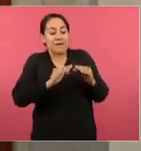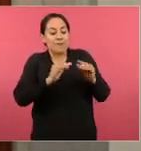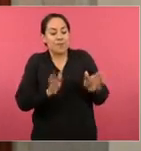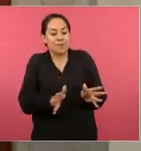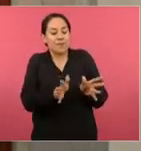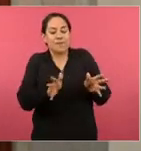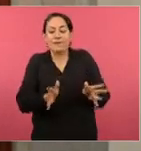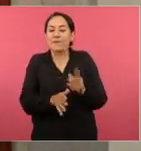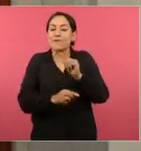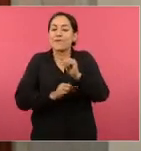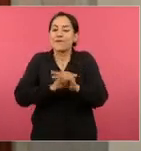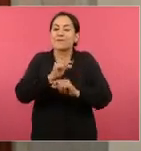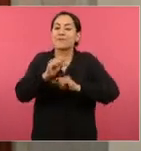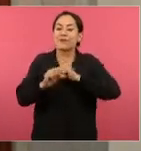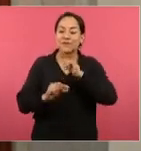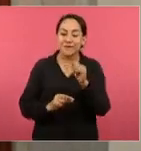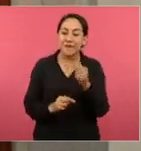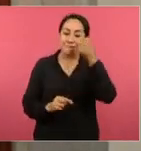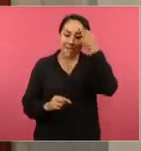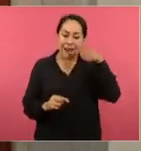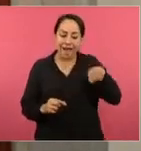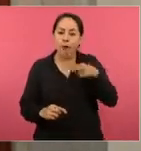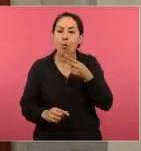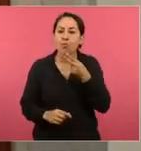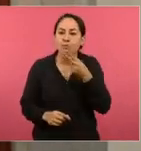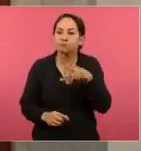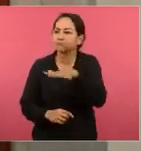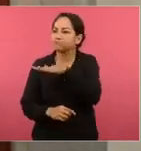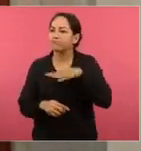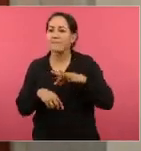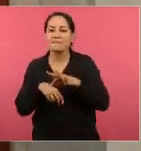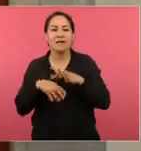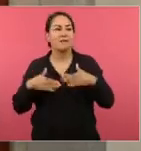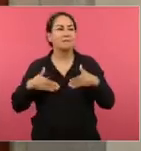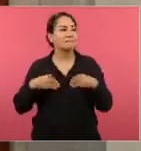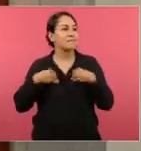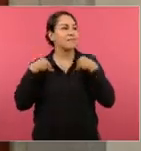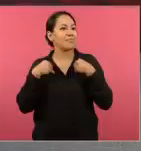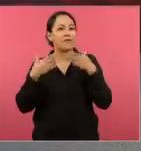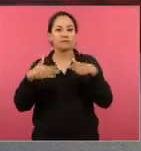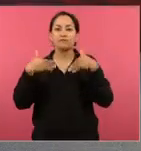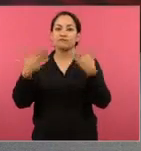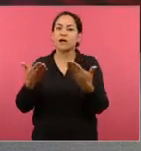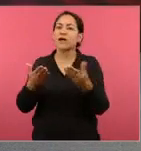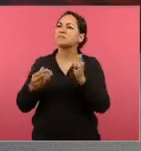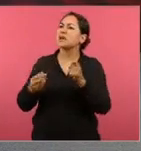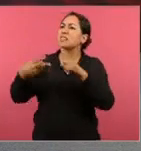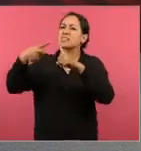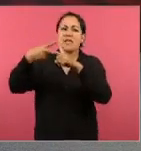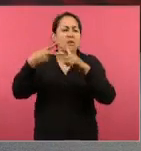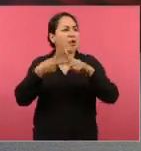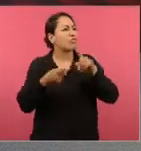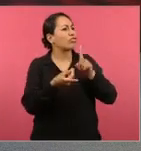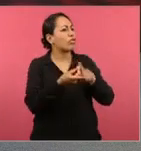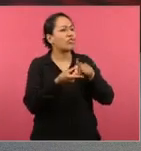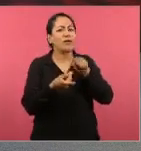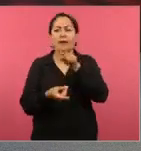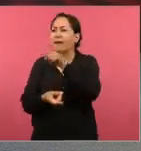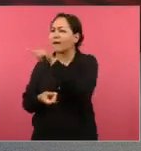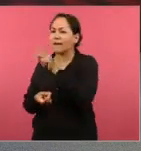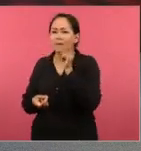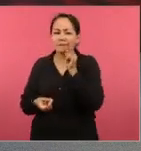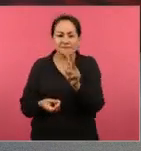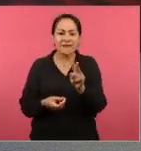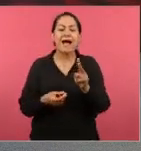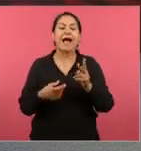saberlo utilizar en un contexto social, en un contexto cultural. Simplemente tenemos